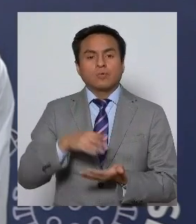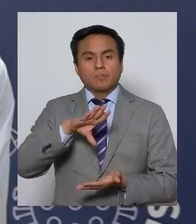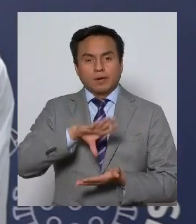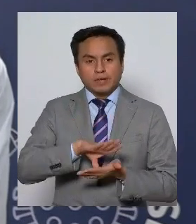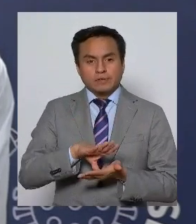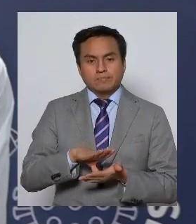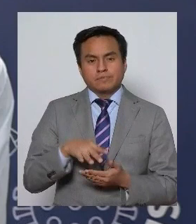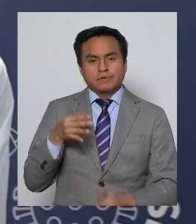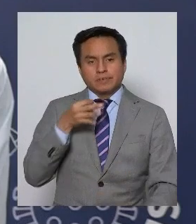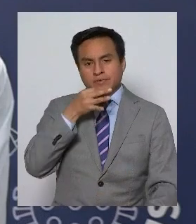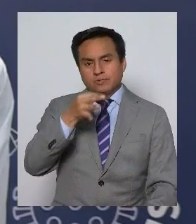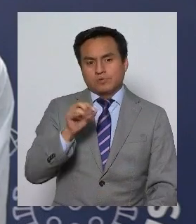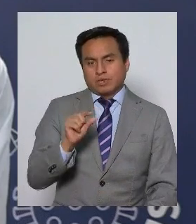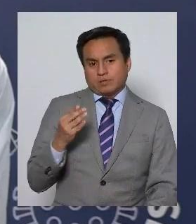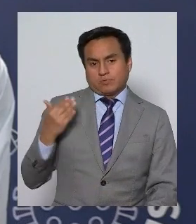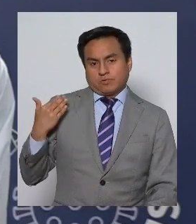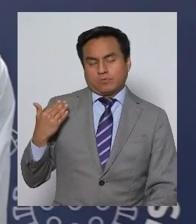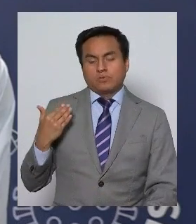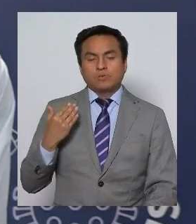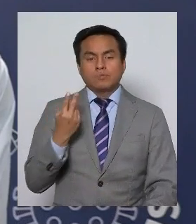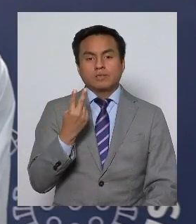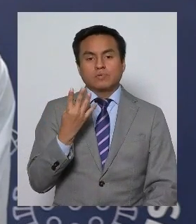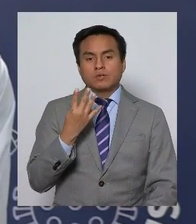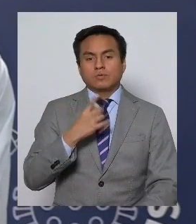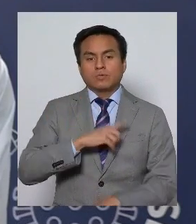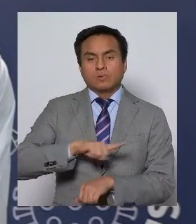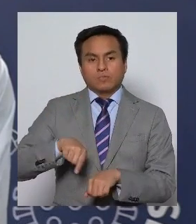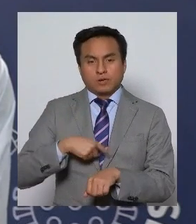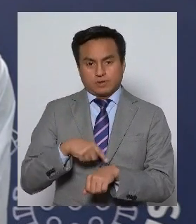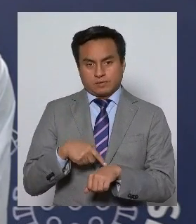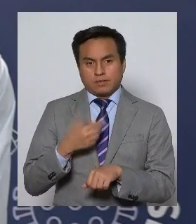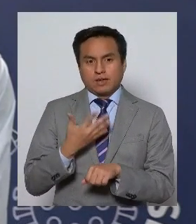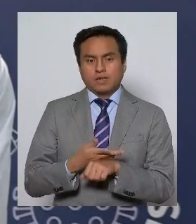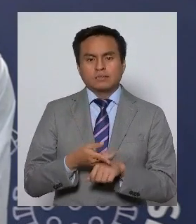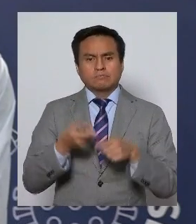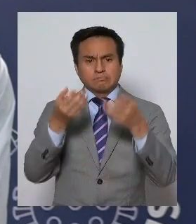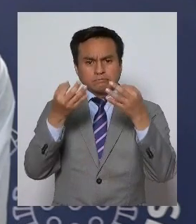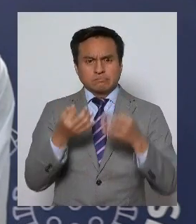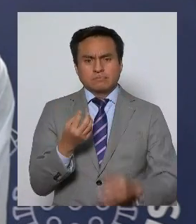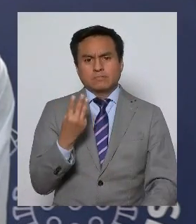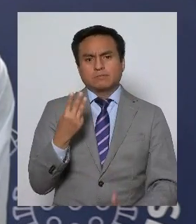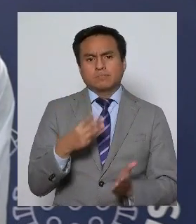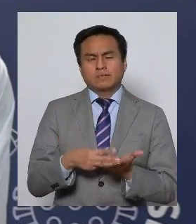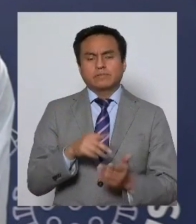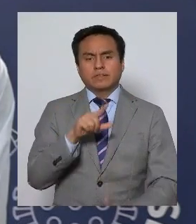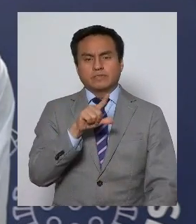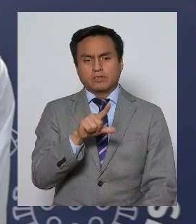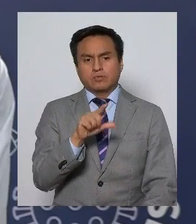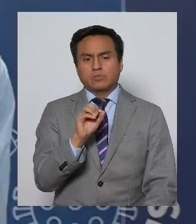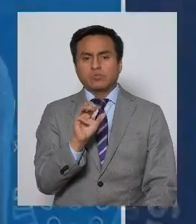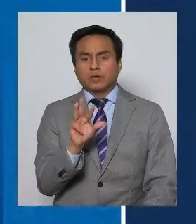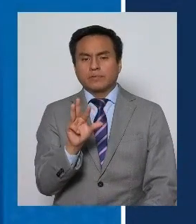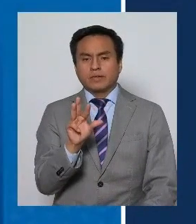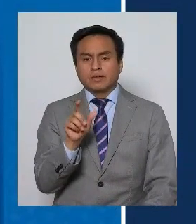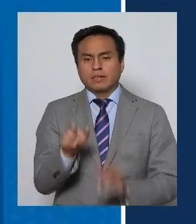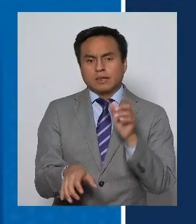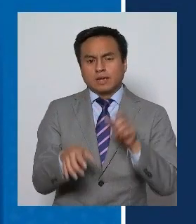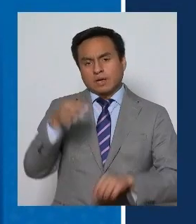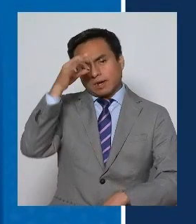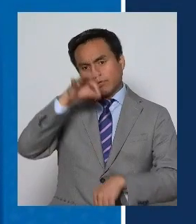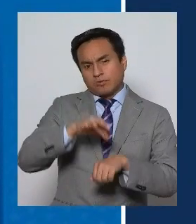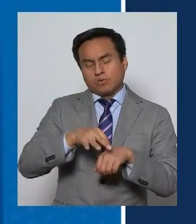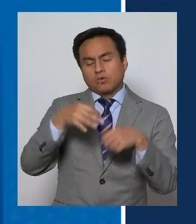Como lo hemos dicho en los últimos días, en las últimas 24 horas se han registrado 3.709 casos